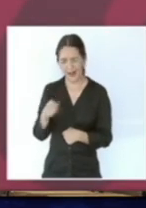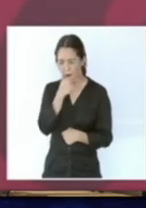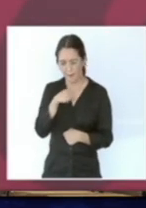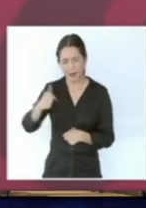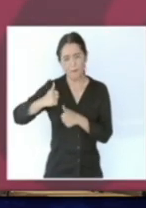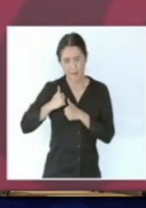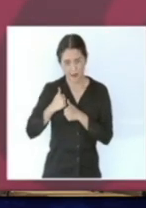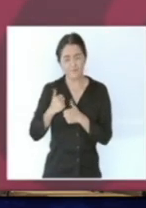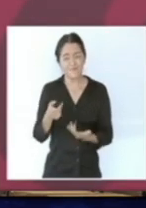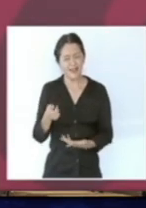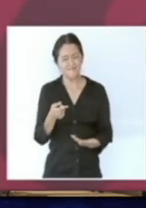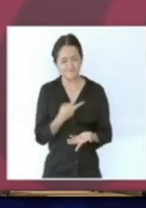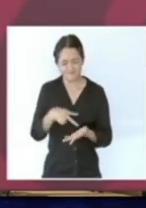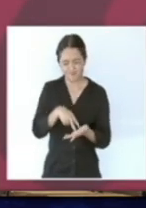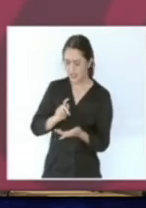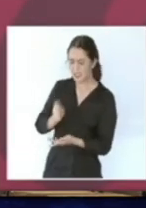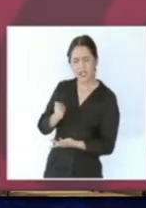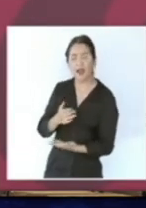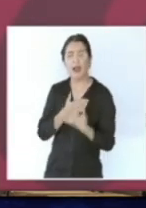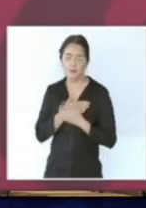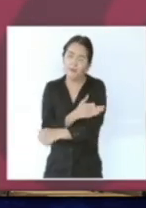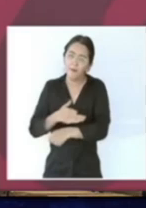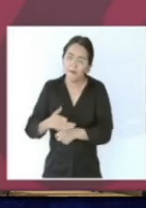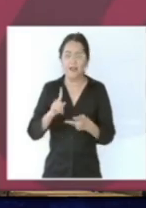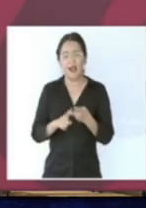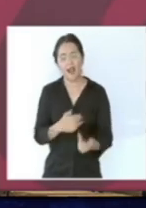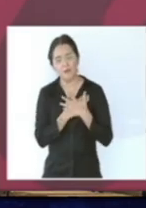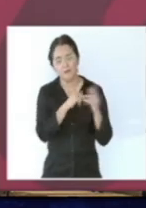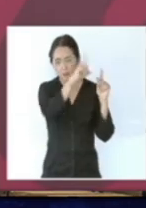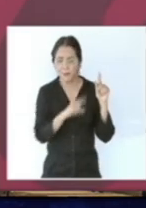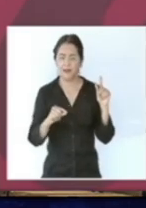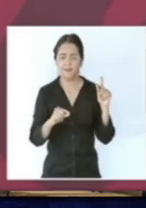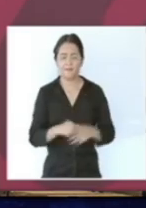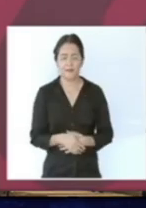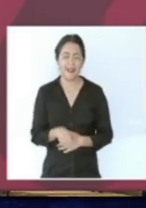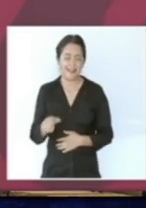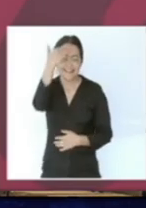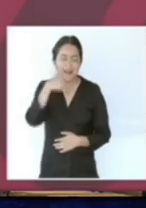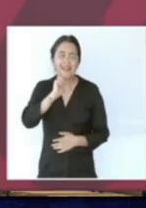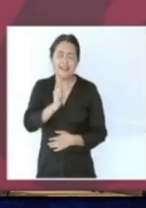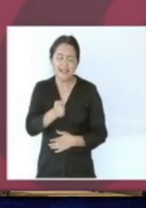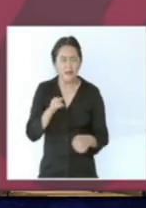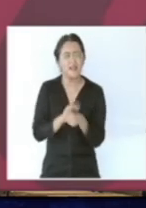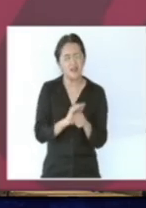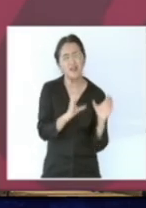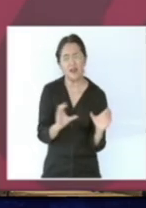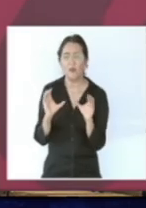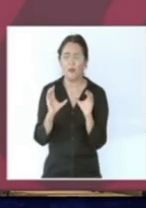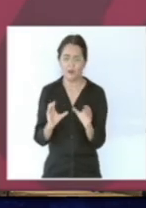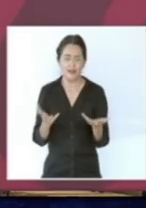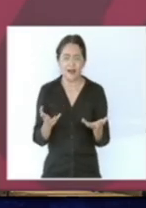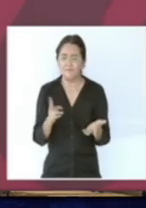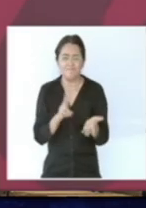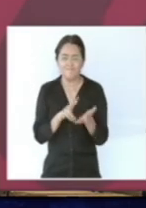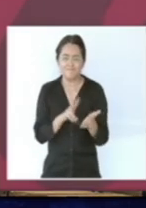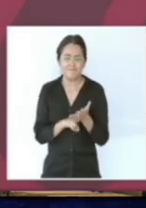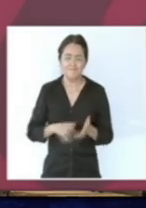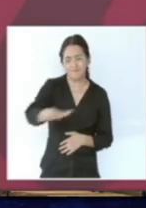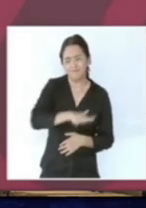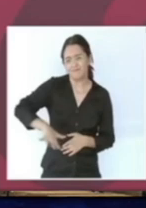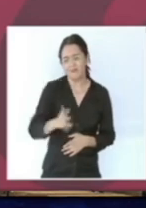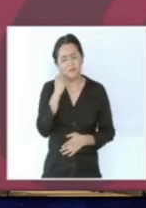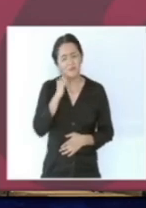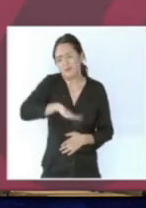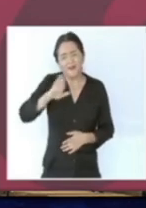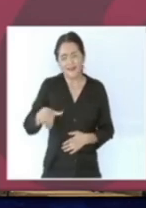dio muestras de un elevado amor tanto a su familia sabía el valor de conservar tan Sublime e inmaculadas Pilares aún